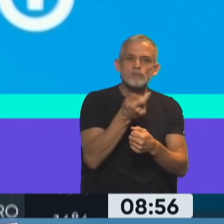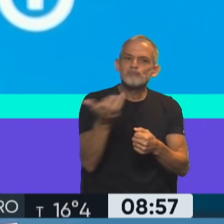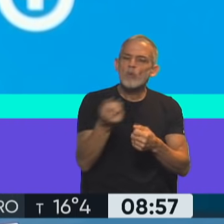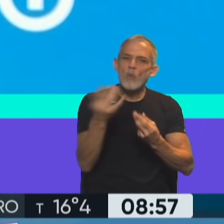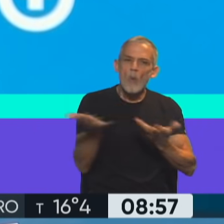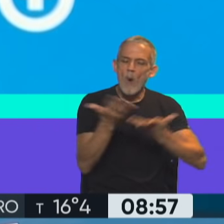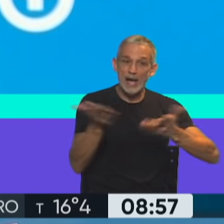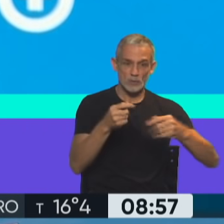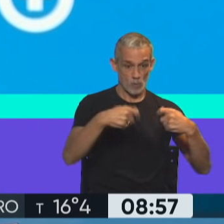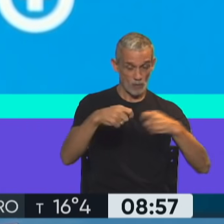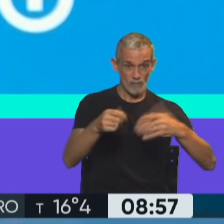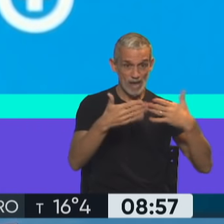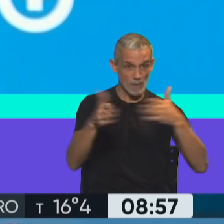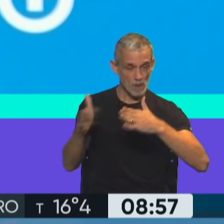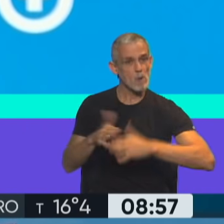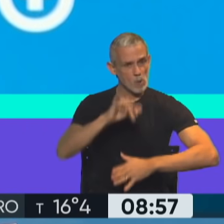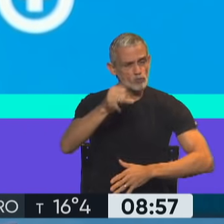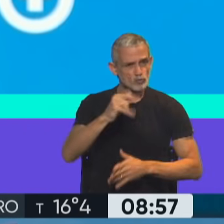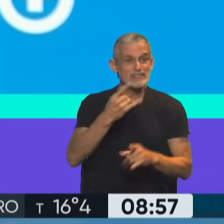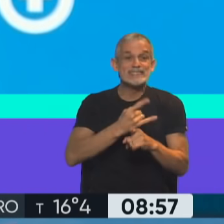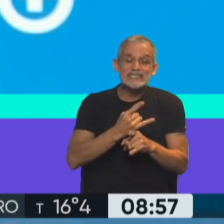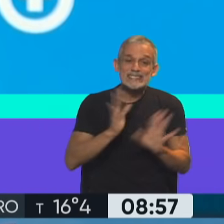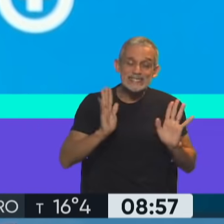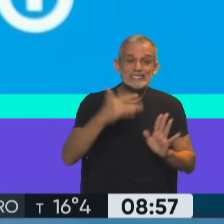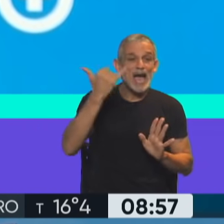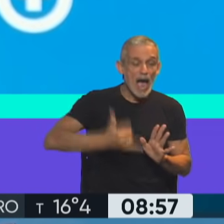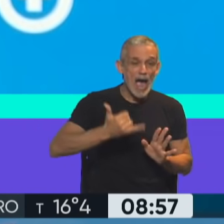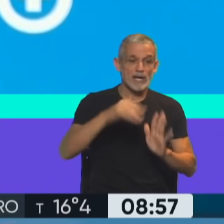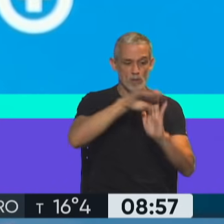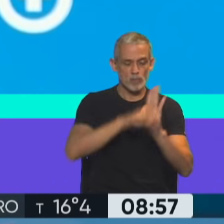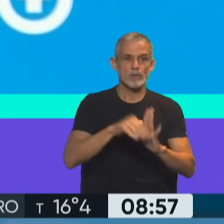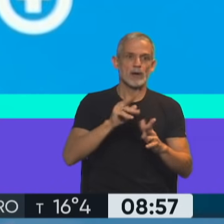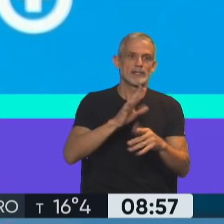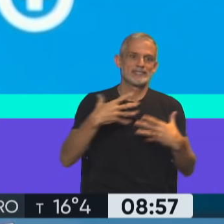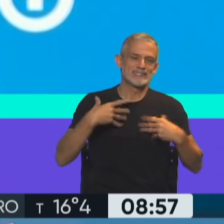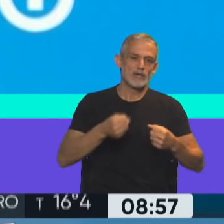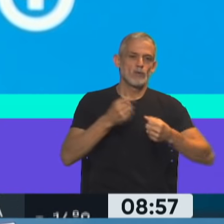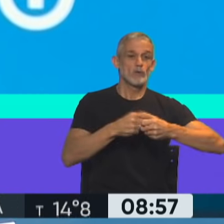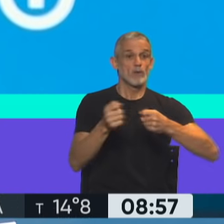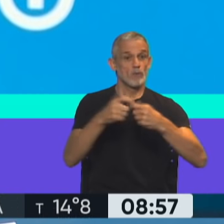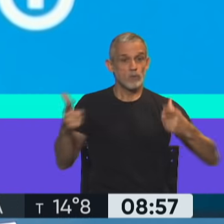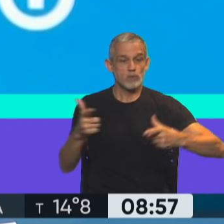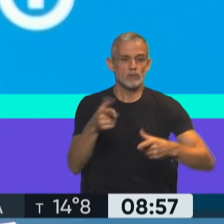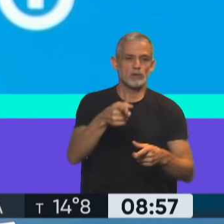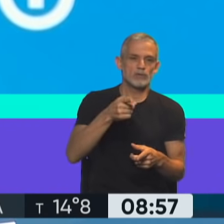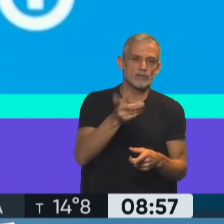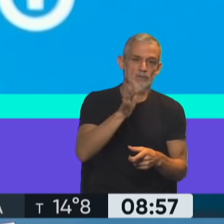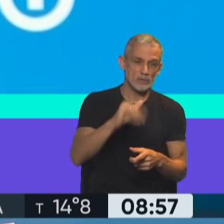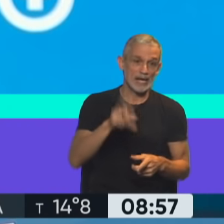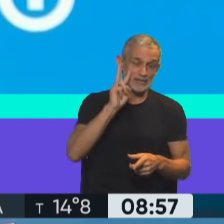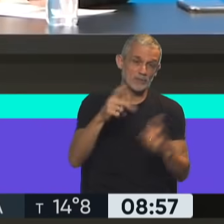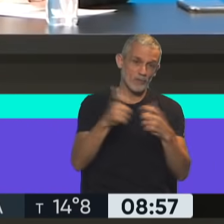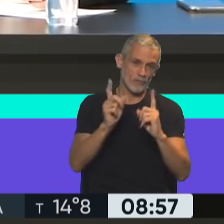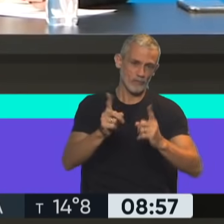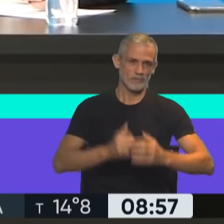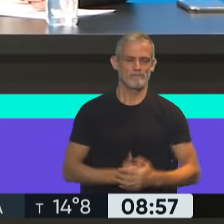seguir flexibilizando lo vamos a hacer, siempre y cuando las condiciones sanitarias y epidemiológica que hoy estamos viendo se mantenga.